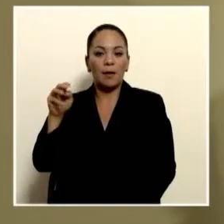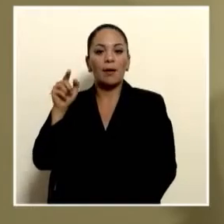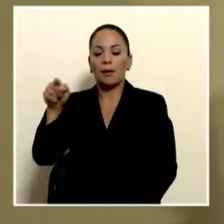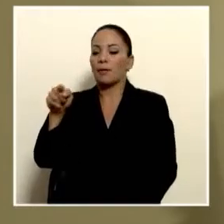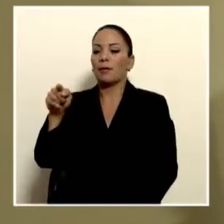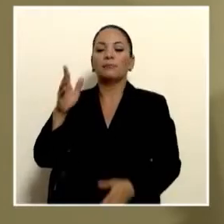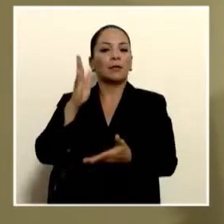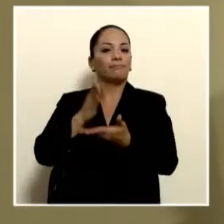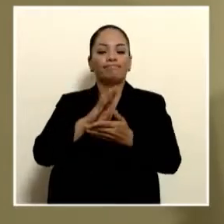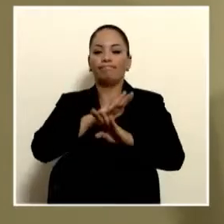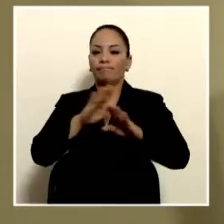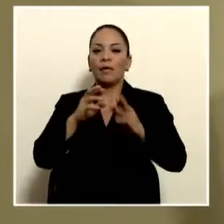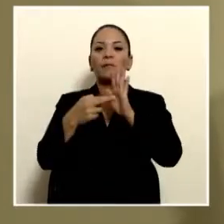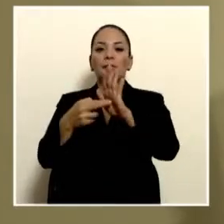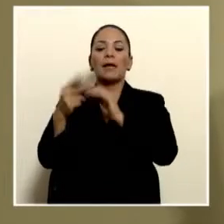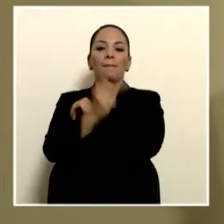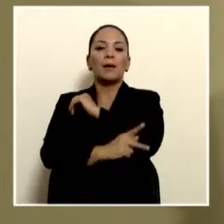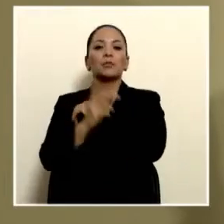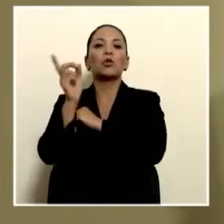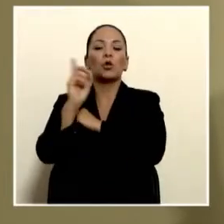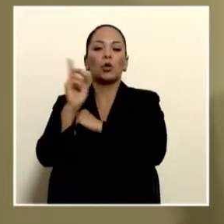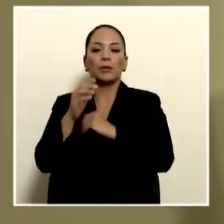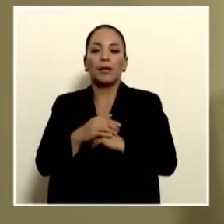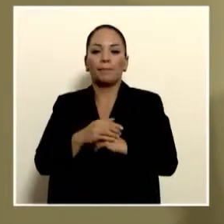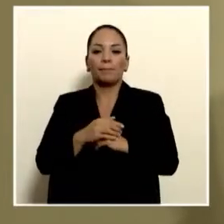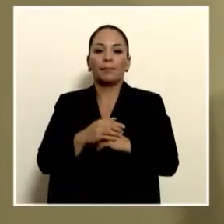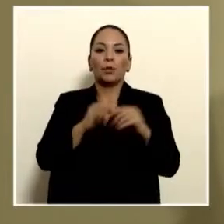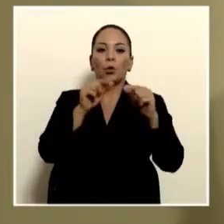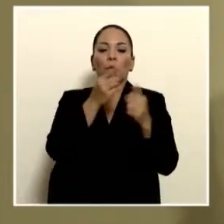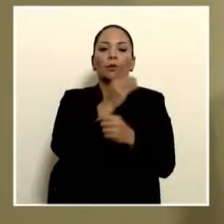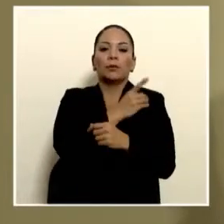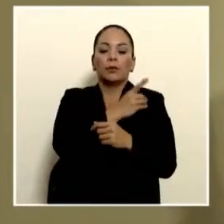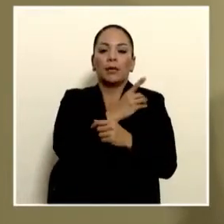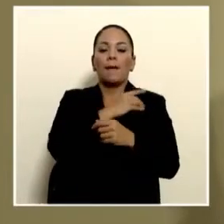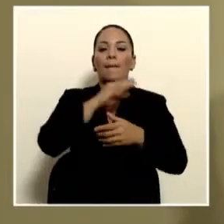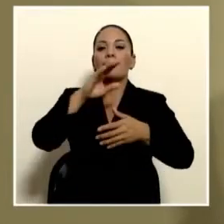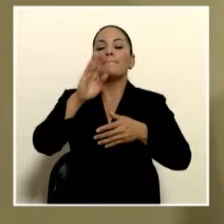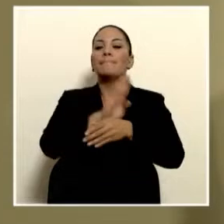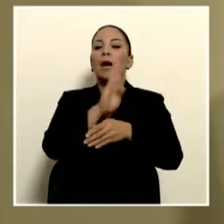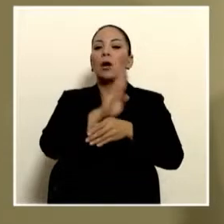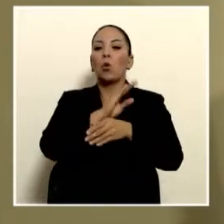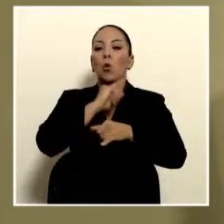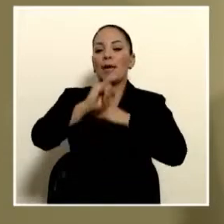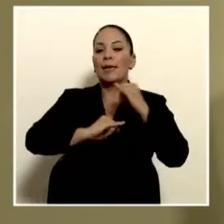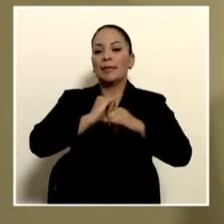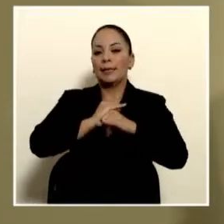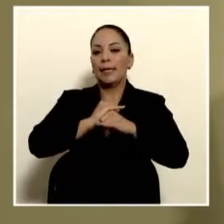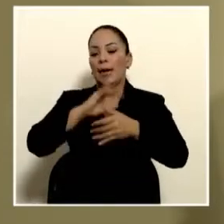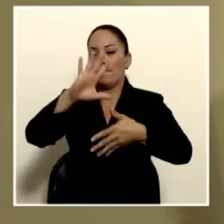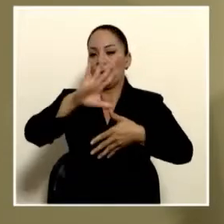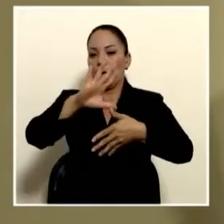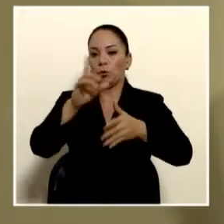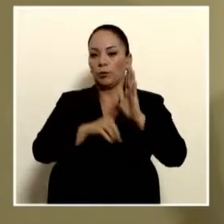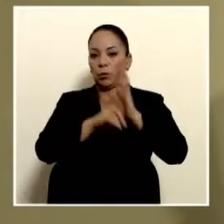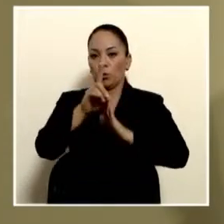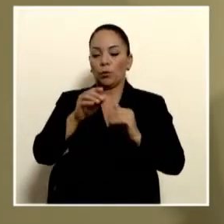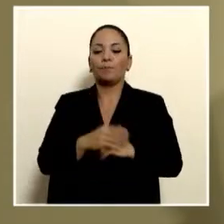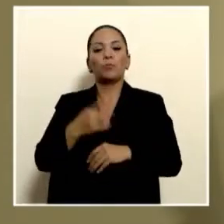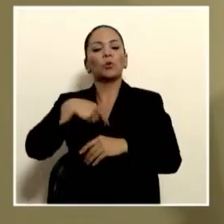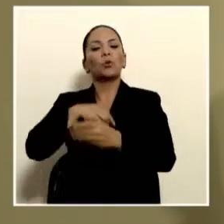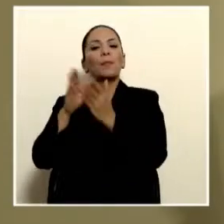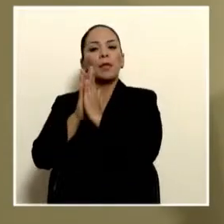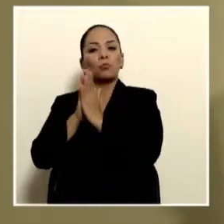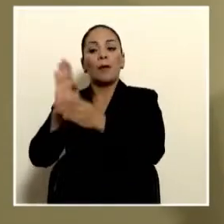de representar al país en el directorio del Banco Interamericano de Desarrollo y le hemos pedido al Banco